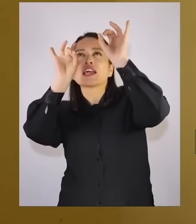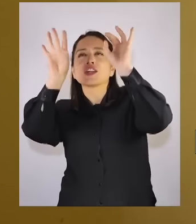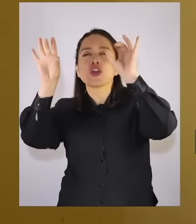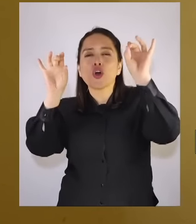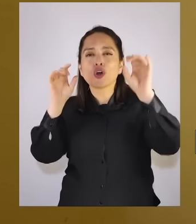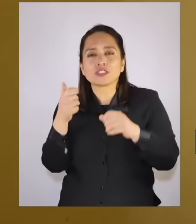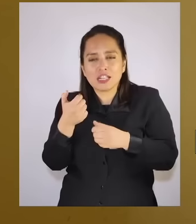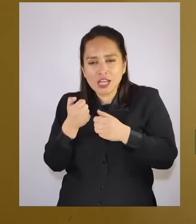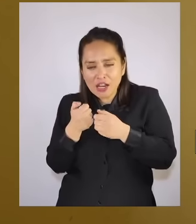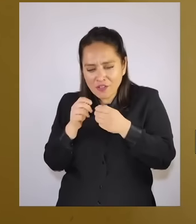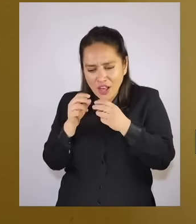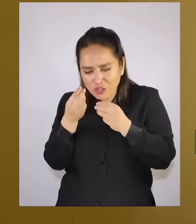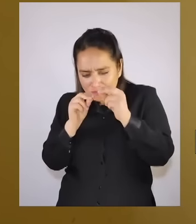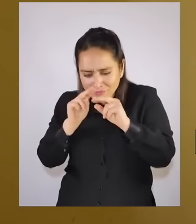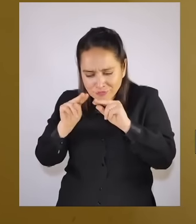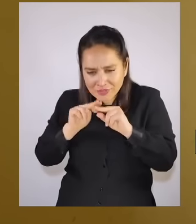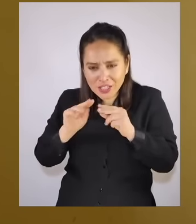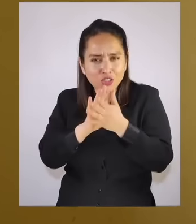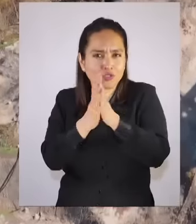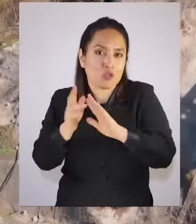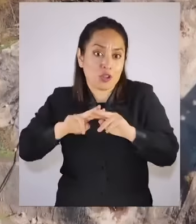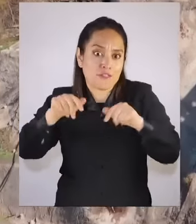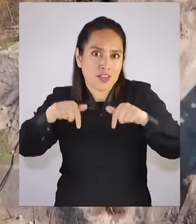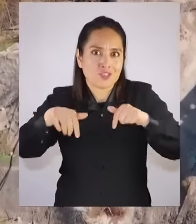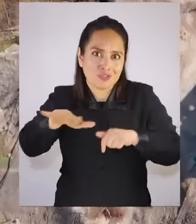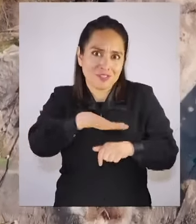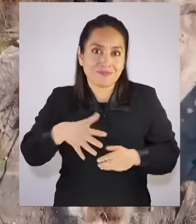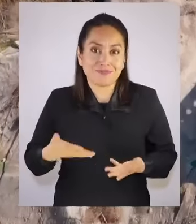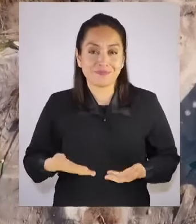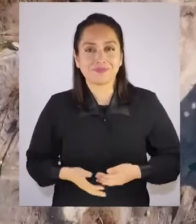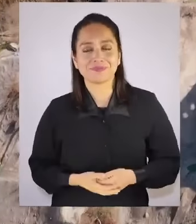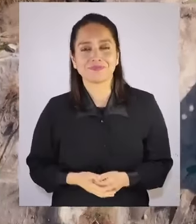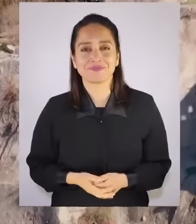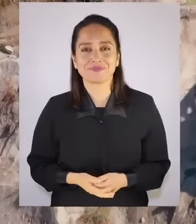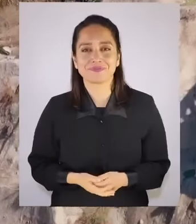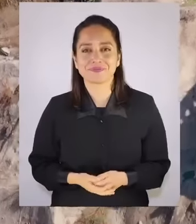sus cronómetros y todo lo que tiene que haber hecho acá.